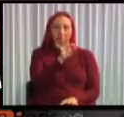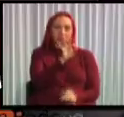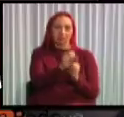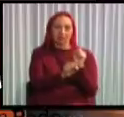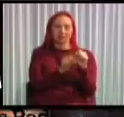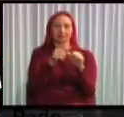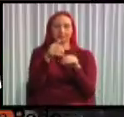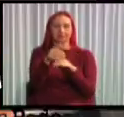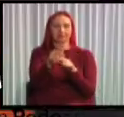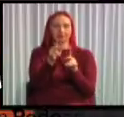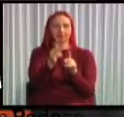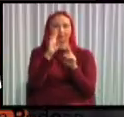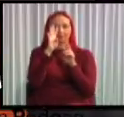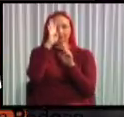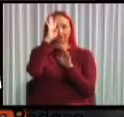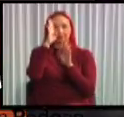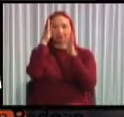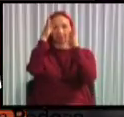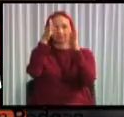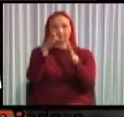de ahí una persona visionaria también,